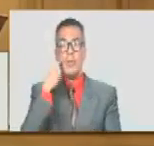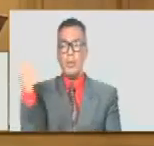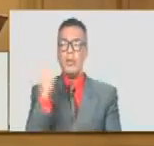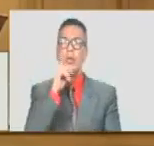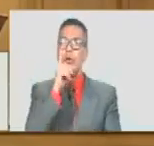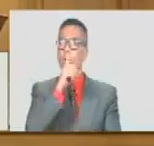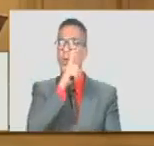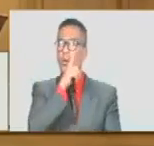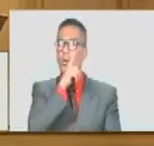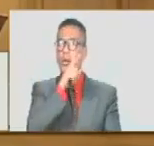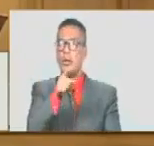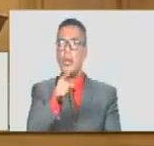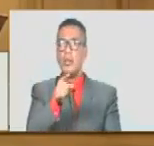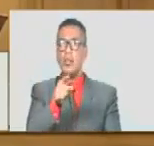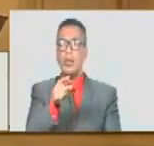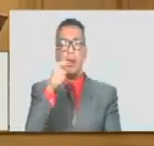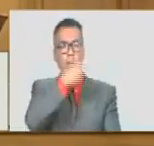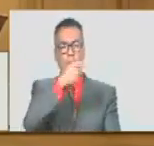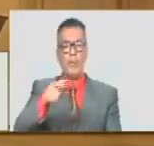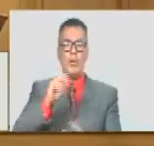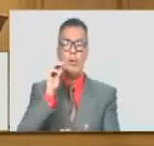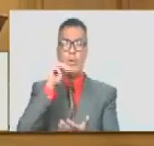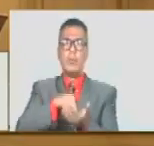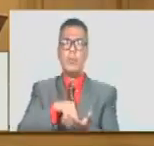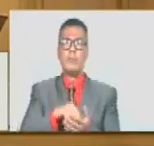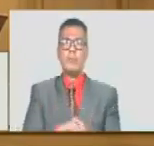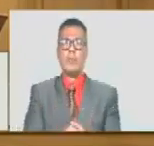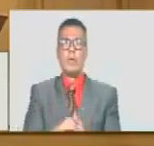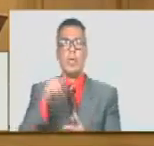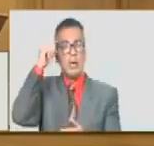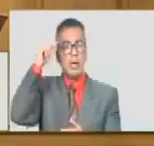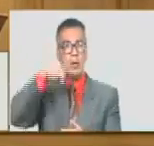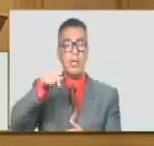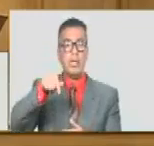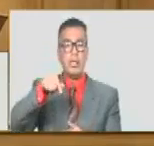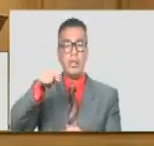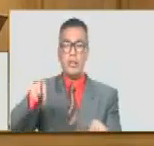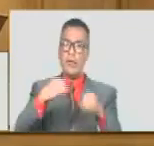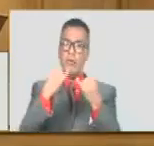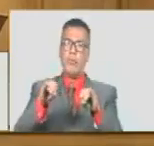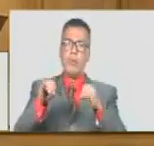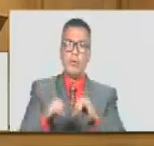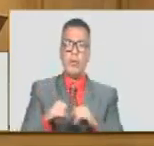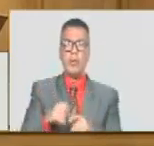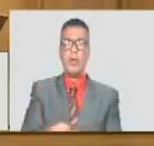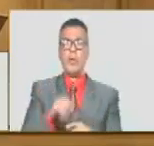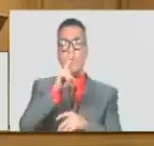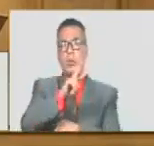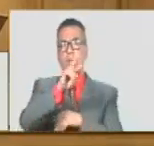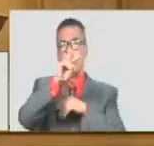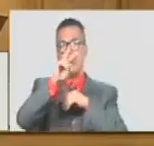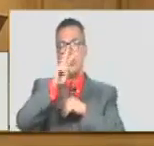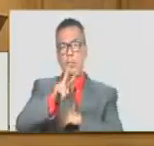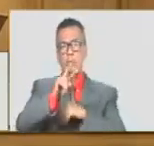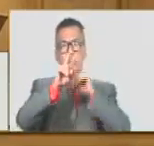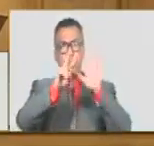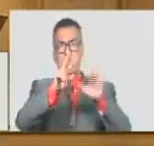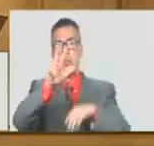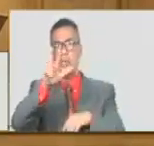nombre del gentilicio del pueblo mirandino, que hoy está de fiesta al celebrar los 273